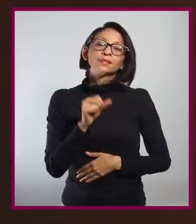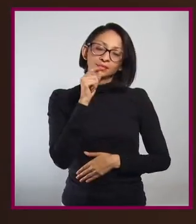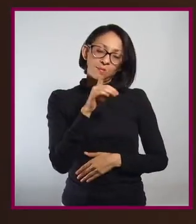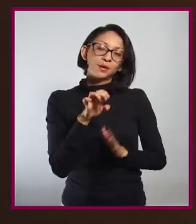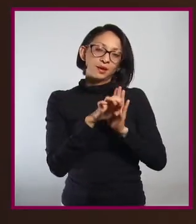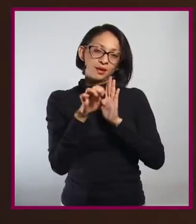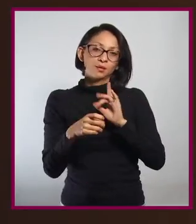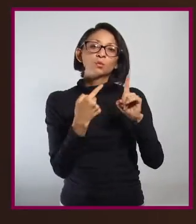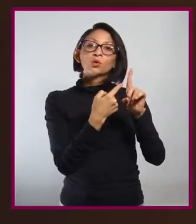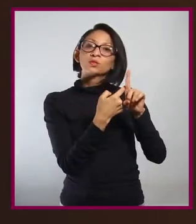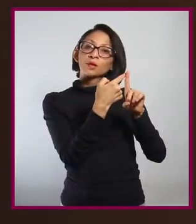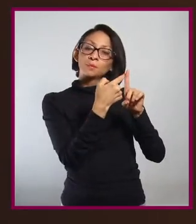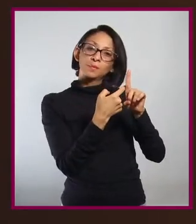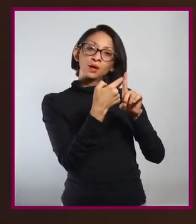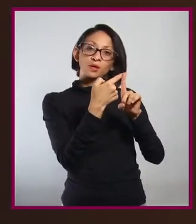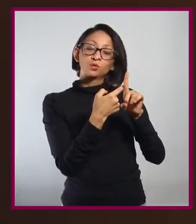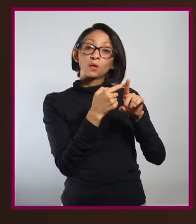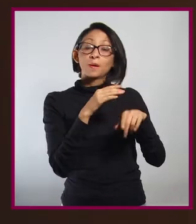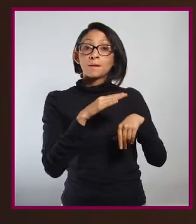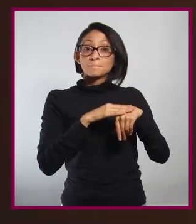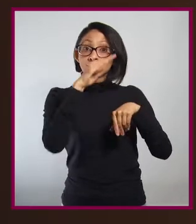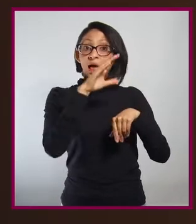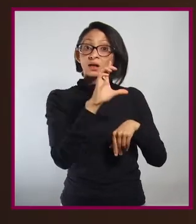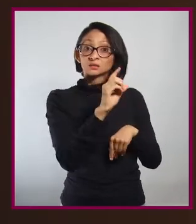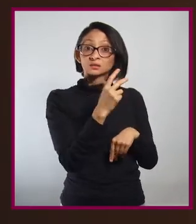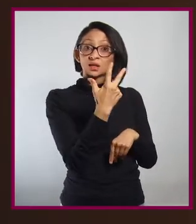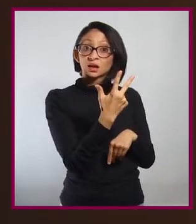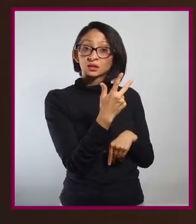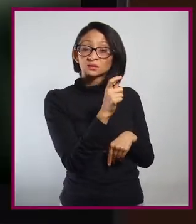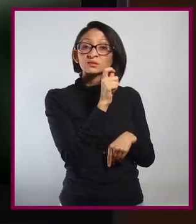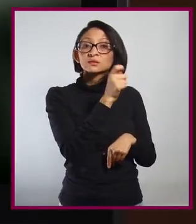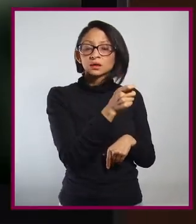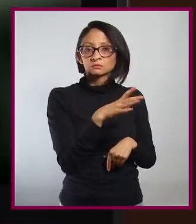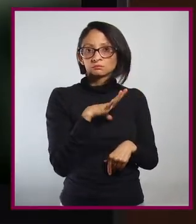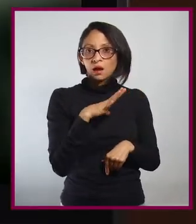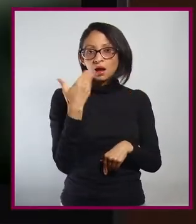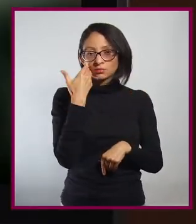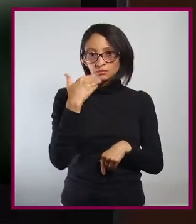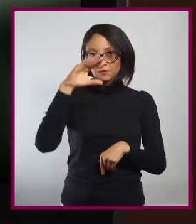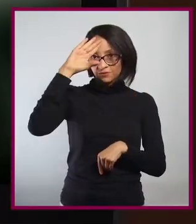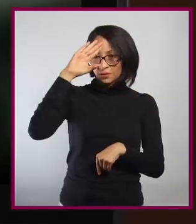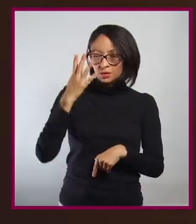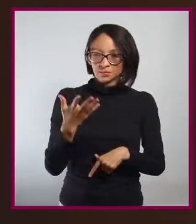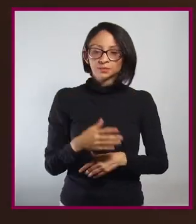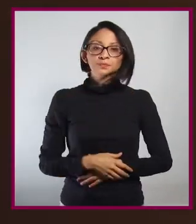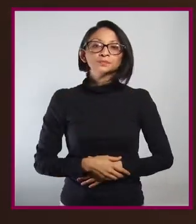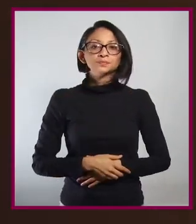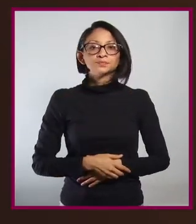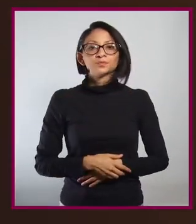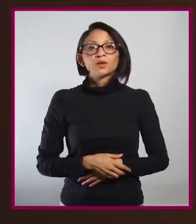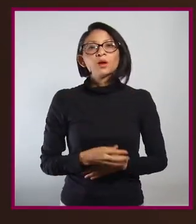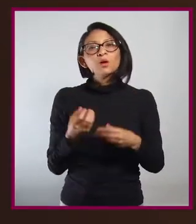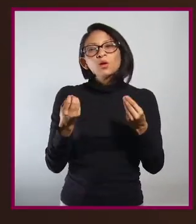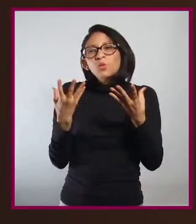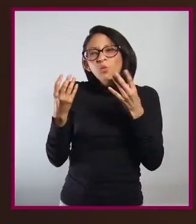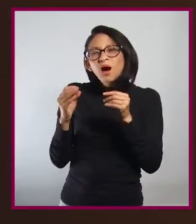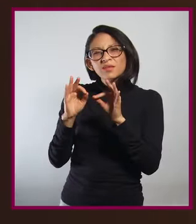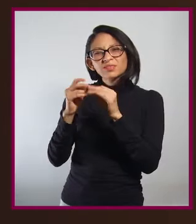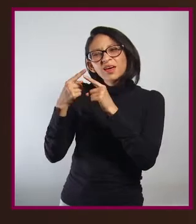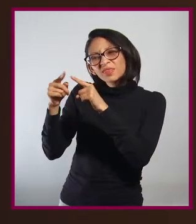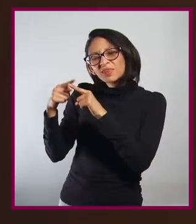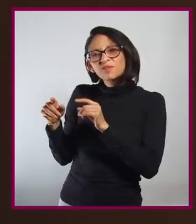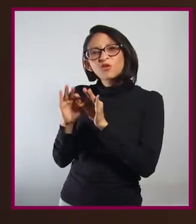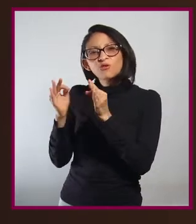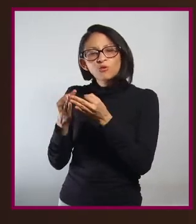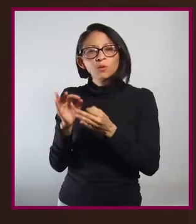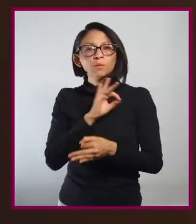ejemplo podría ser la temperatura. Un valor arriba de 38 indica la presencia de fiebre. Doctor, ¿de cuántas formas se puede medir